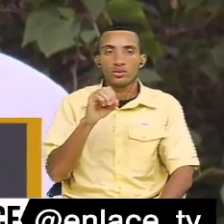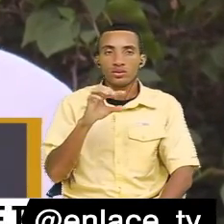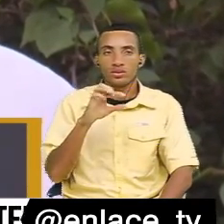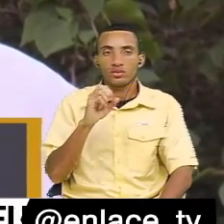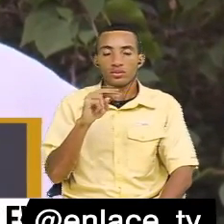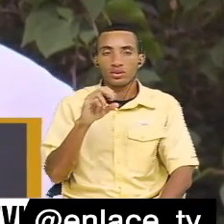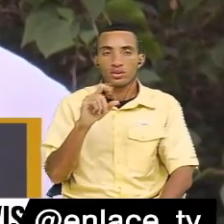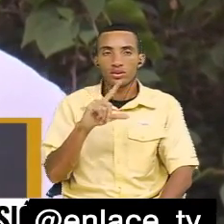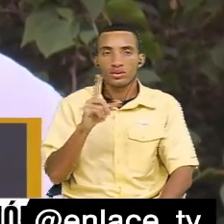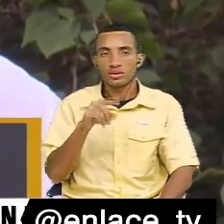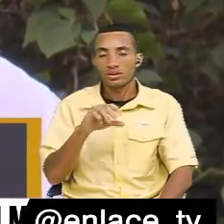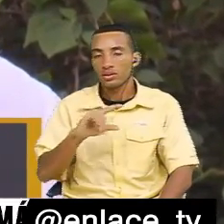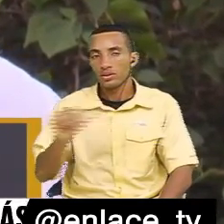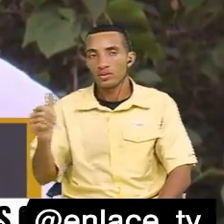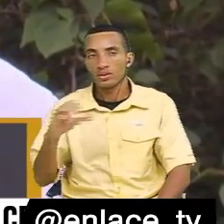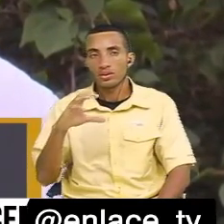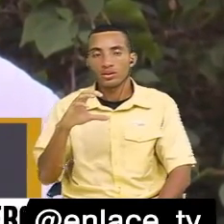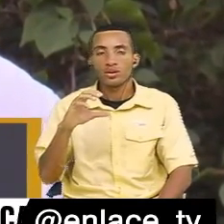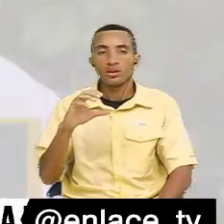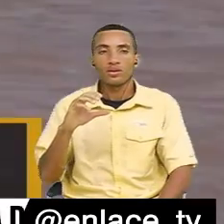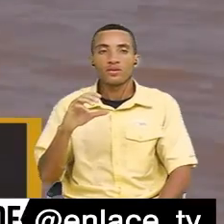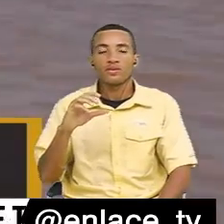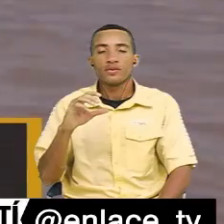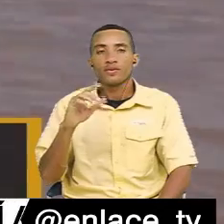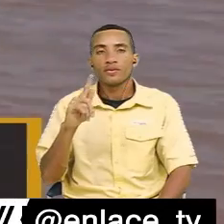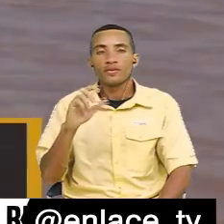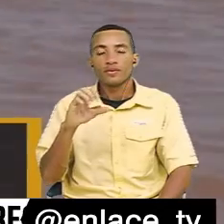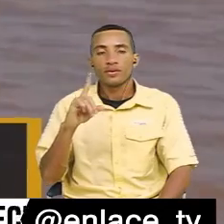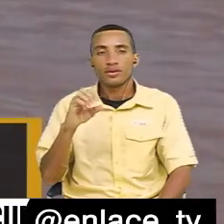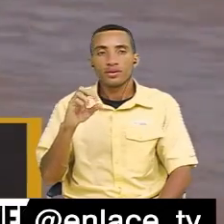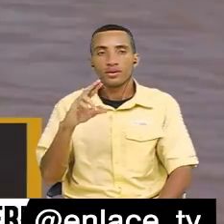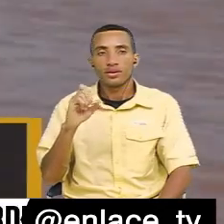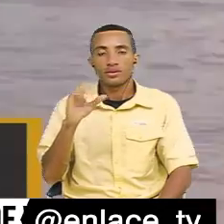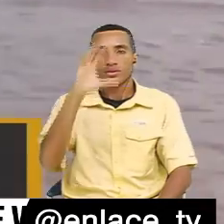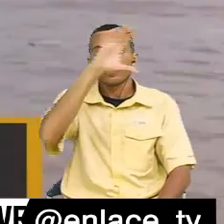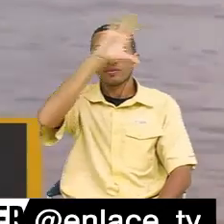FEPANMAC, está la Federación del Caribe.